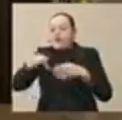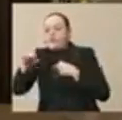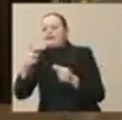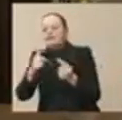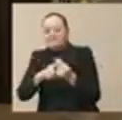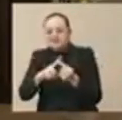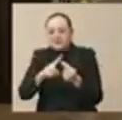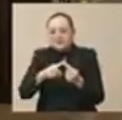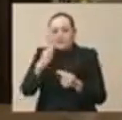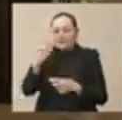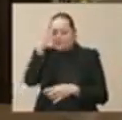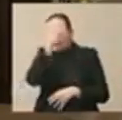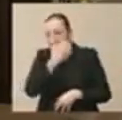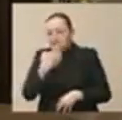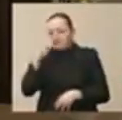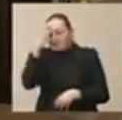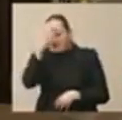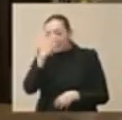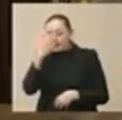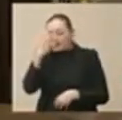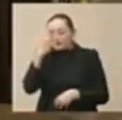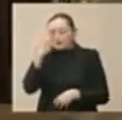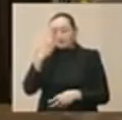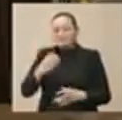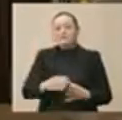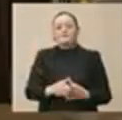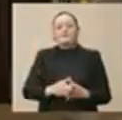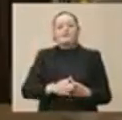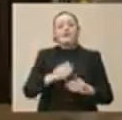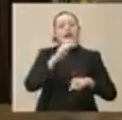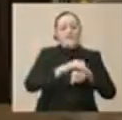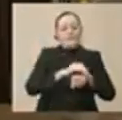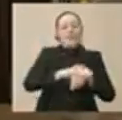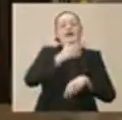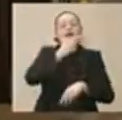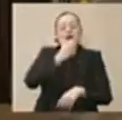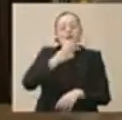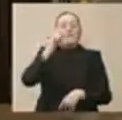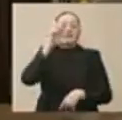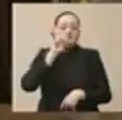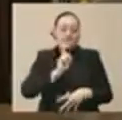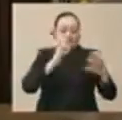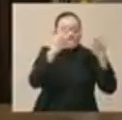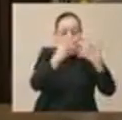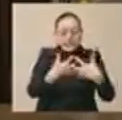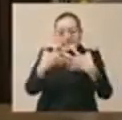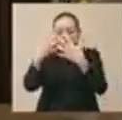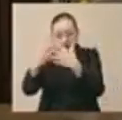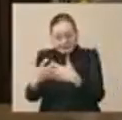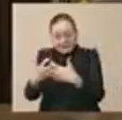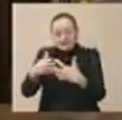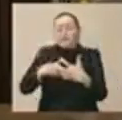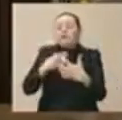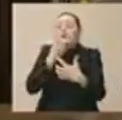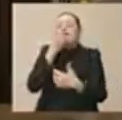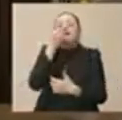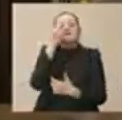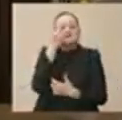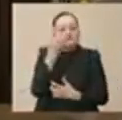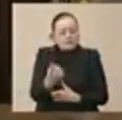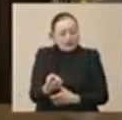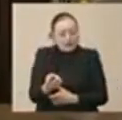de los contagios actuar a tiempo y reducir la pérdida de vidas a mis amigas y amigos del sector